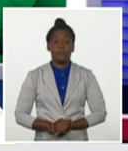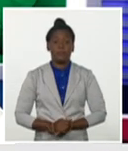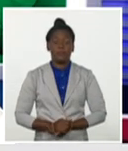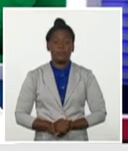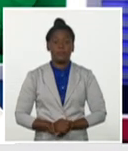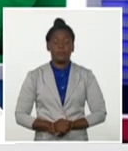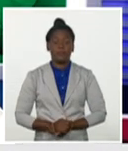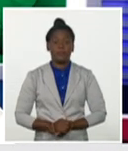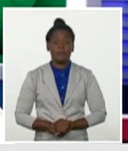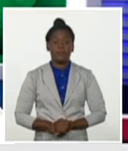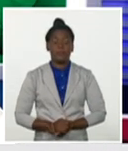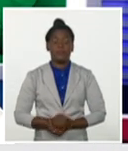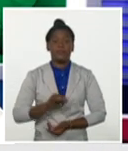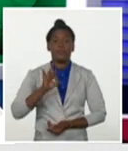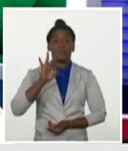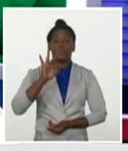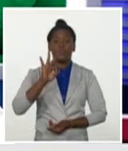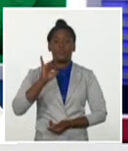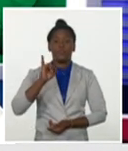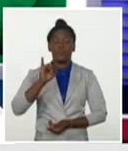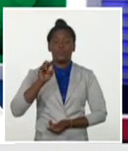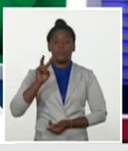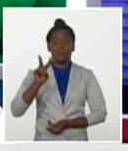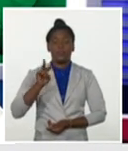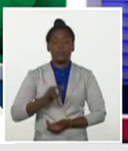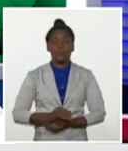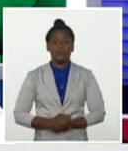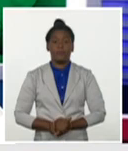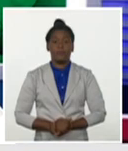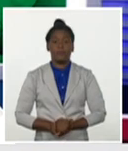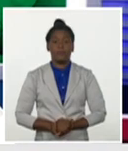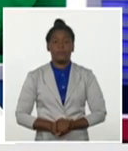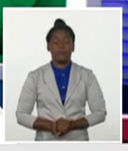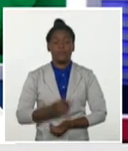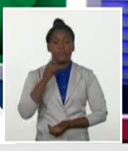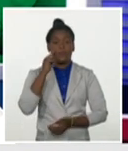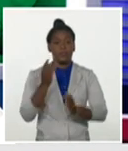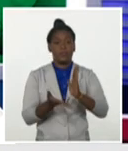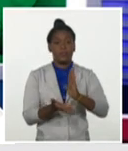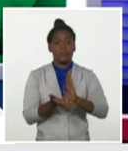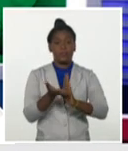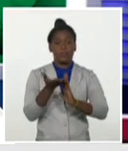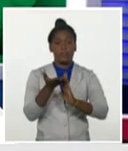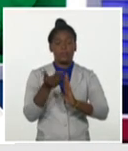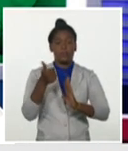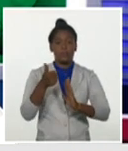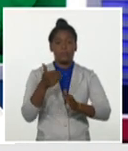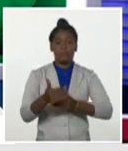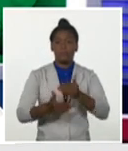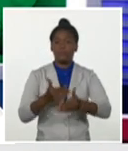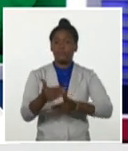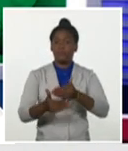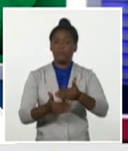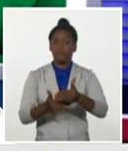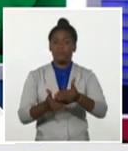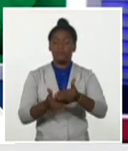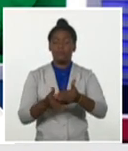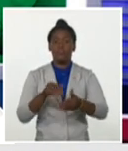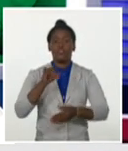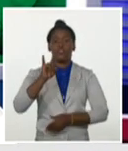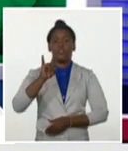pediátricas, 862, y se ha recuperado el 94%